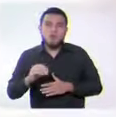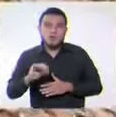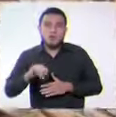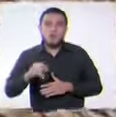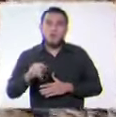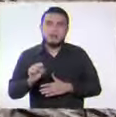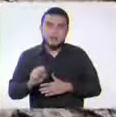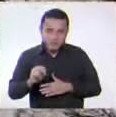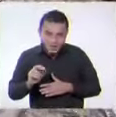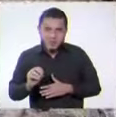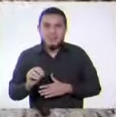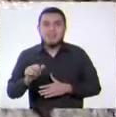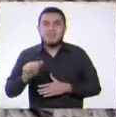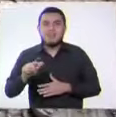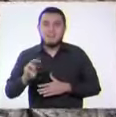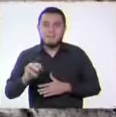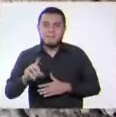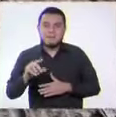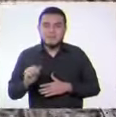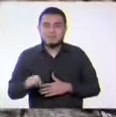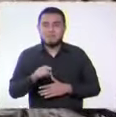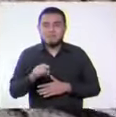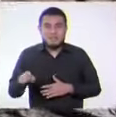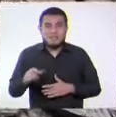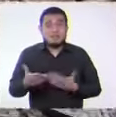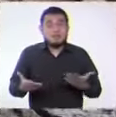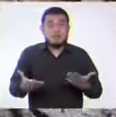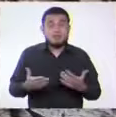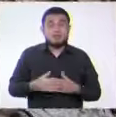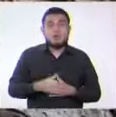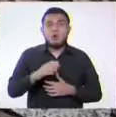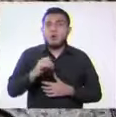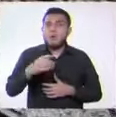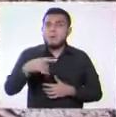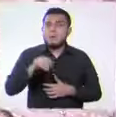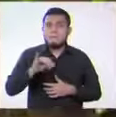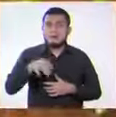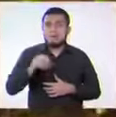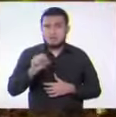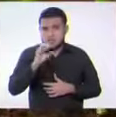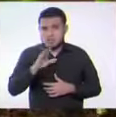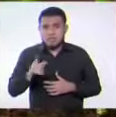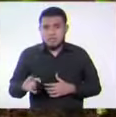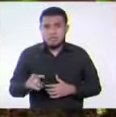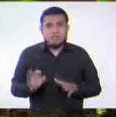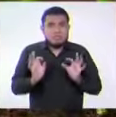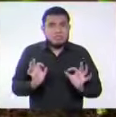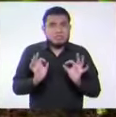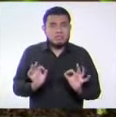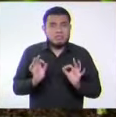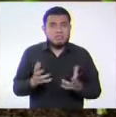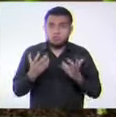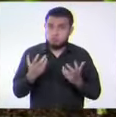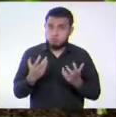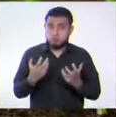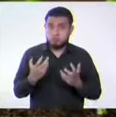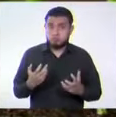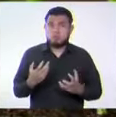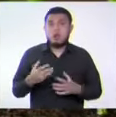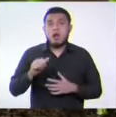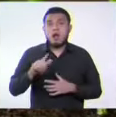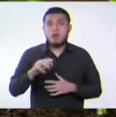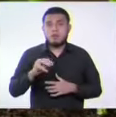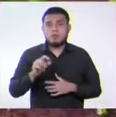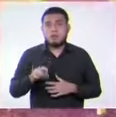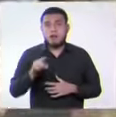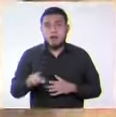Por tal razón, los carbohidratos complejos se les denominan alimentos ricos en almidón, ubicándose entre ellos a